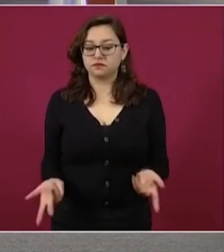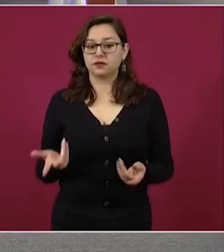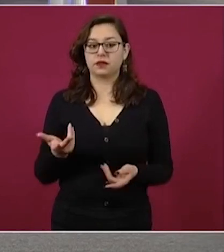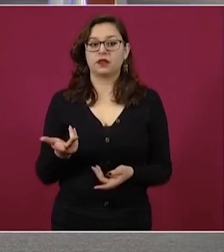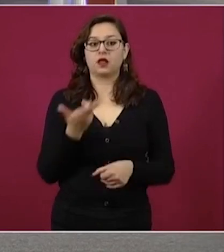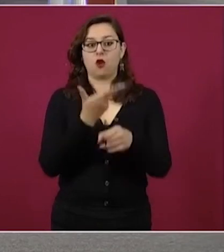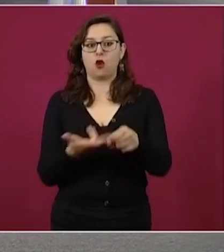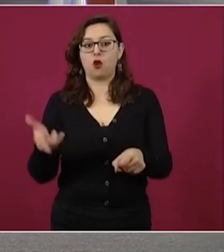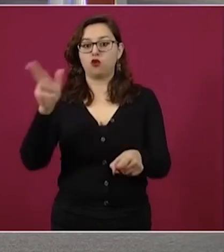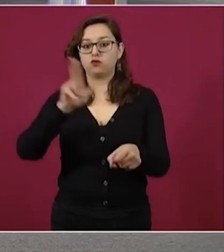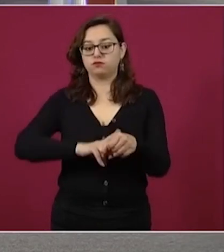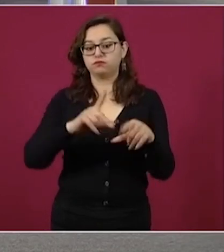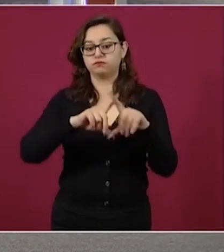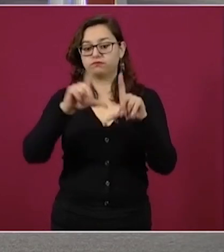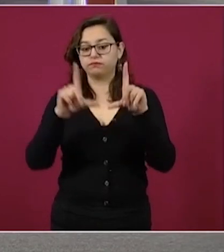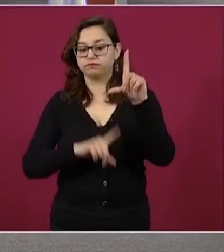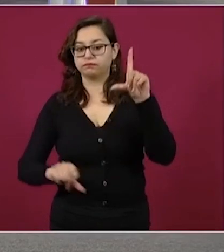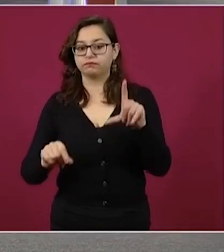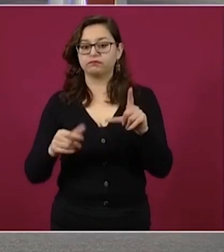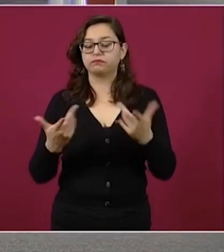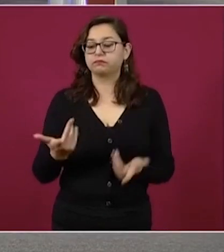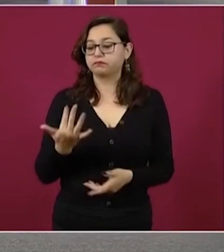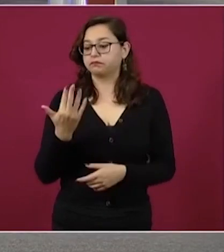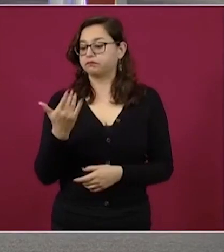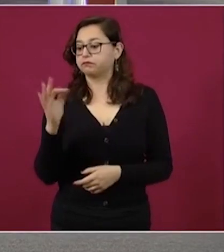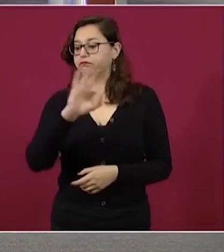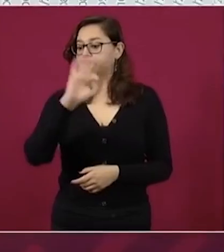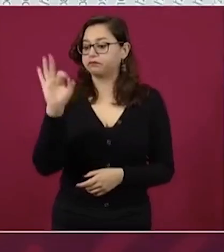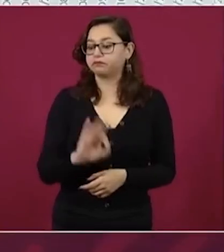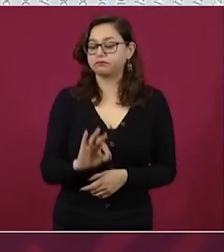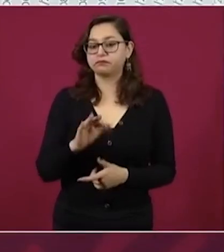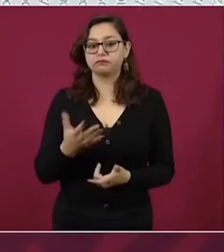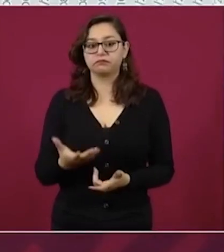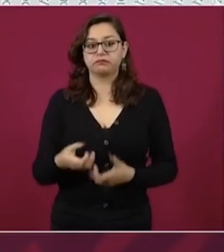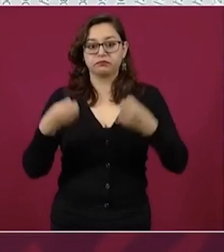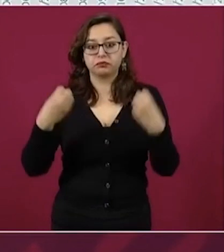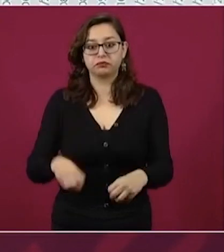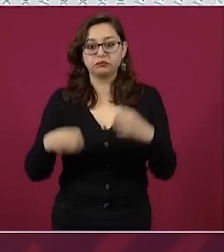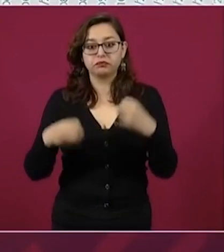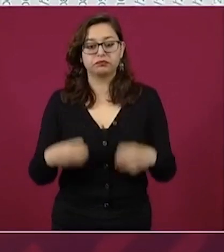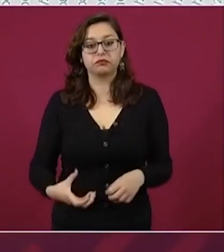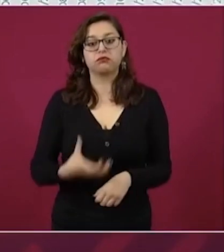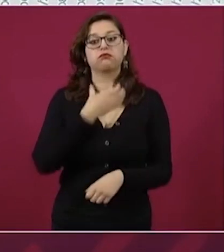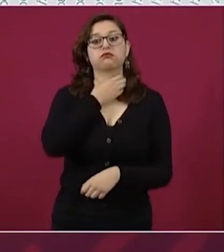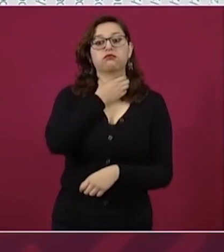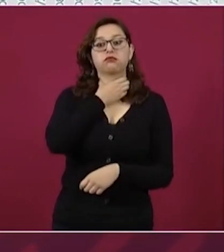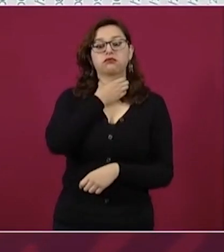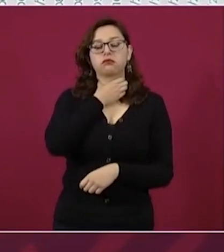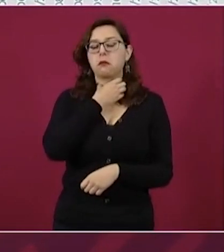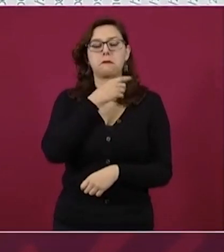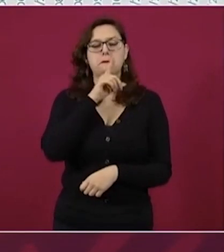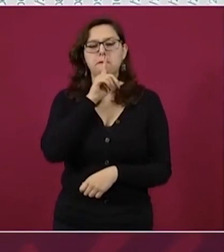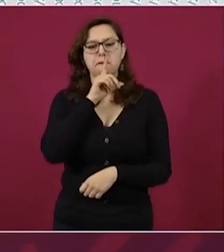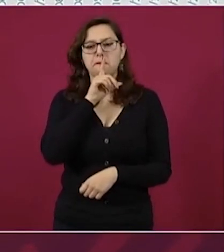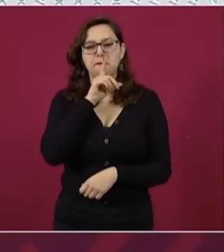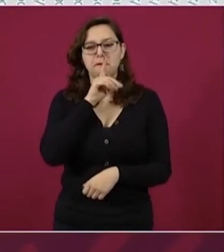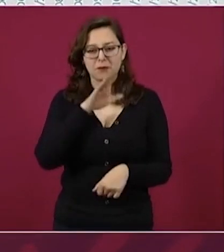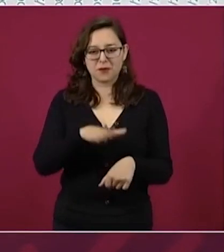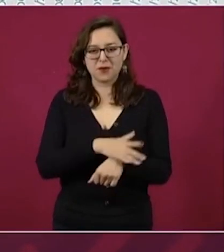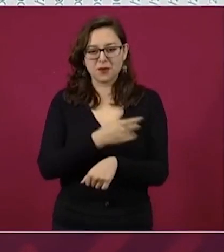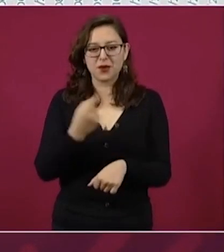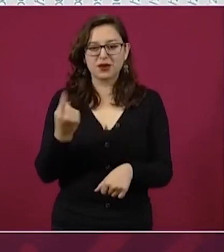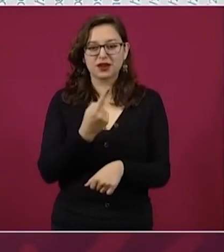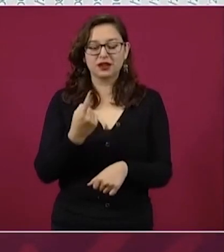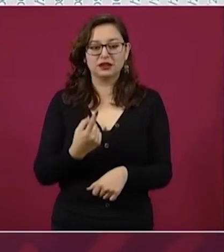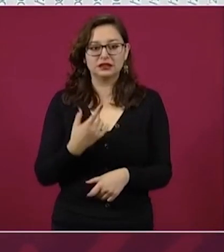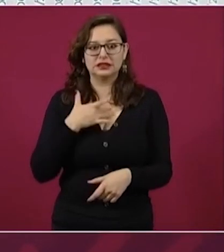ocupación hospitalaria nacional porque tuvimos suficientes camas producto de la reconversión pero además teníamos ya una gran